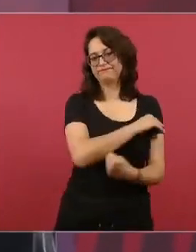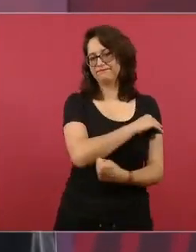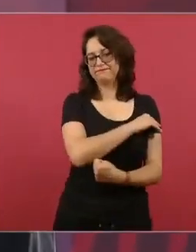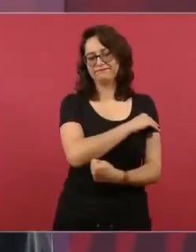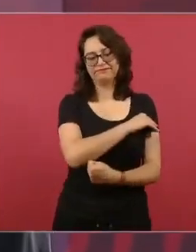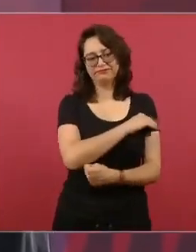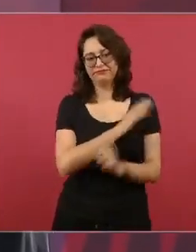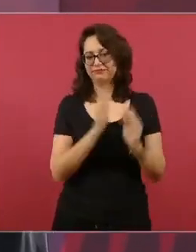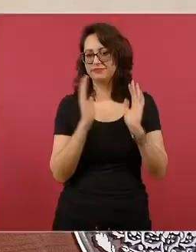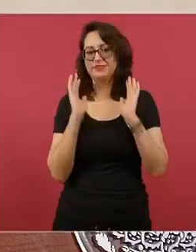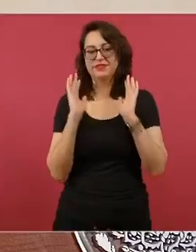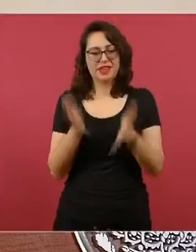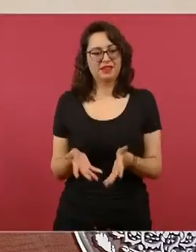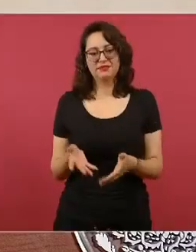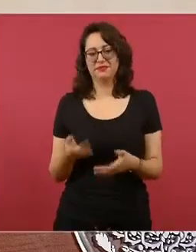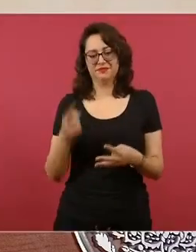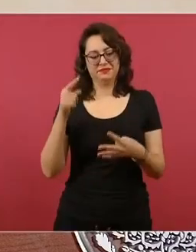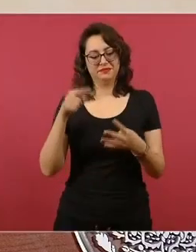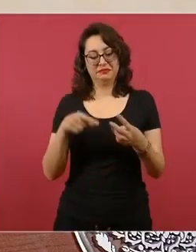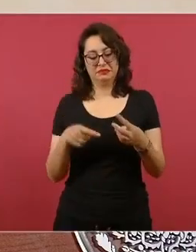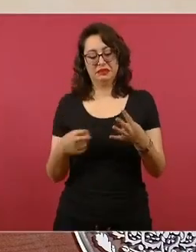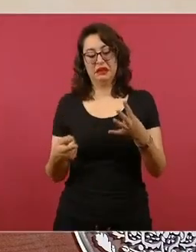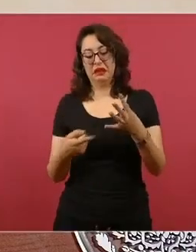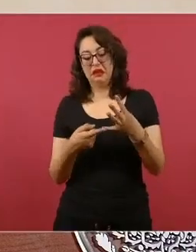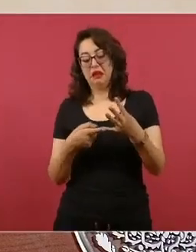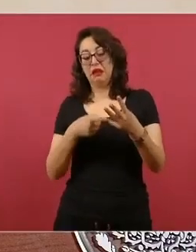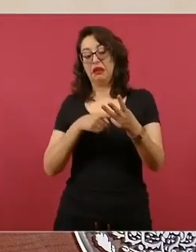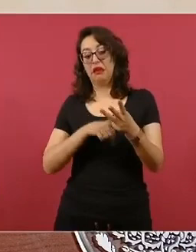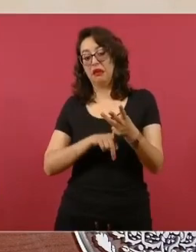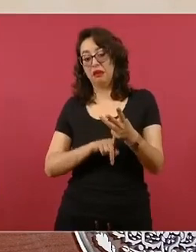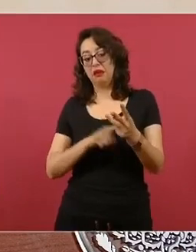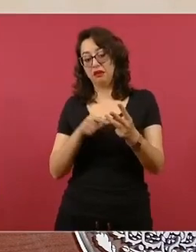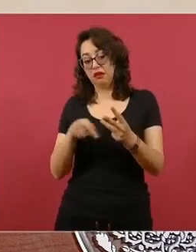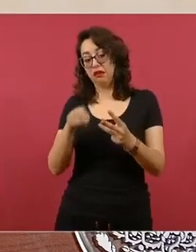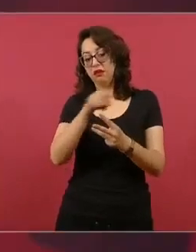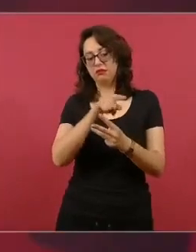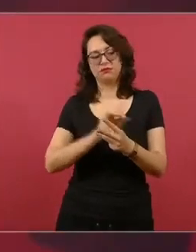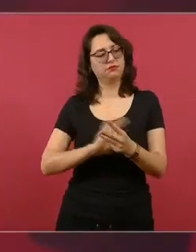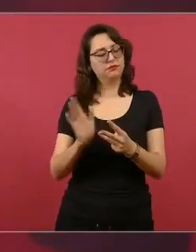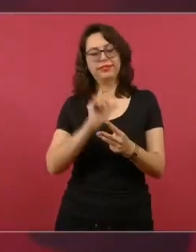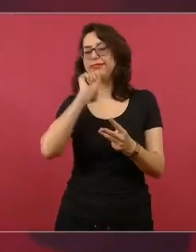porque imagínense la gran injusticia de que pagan impuestos